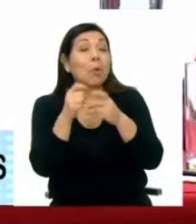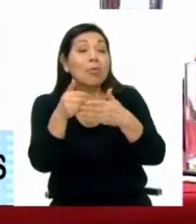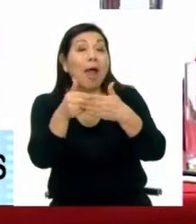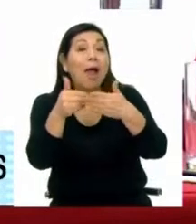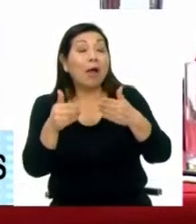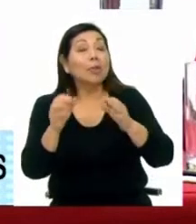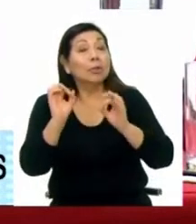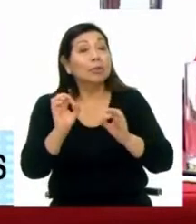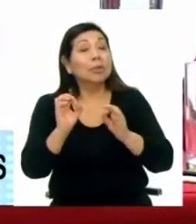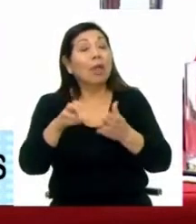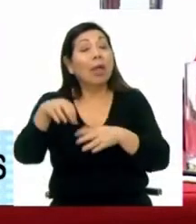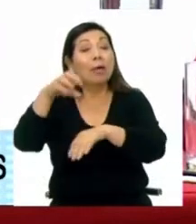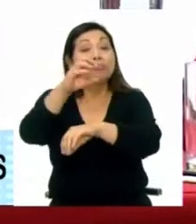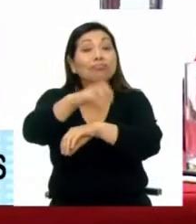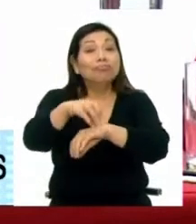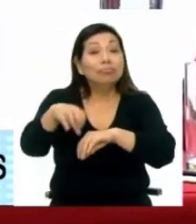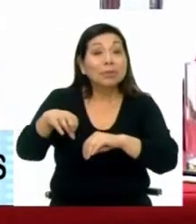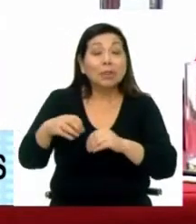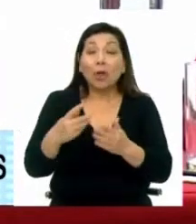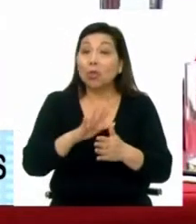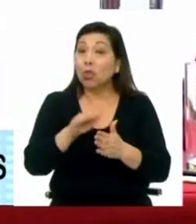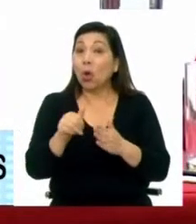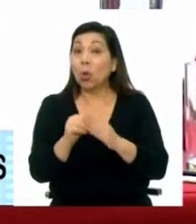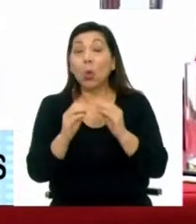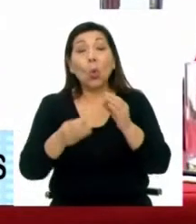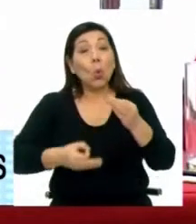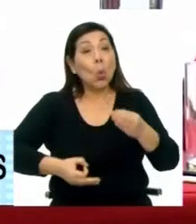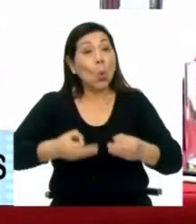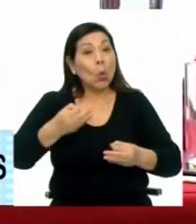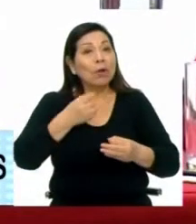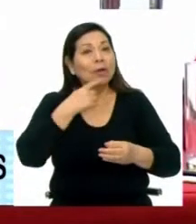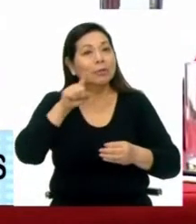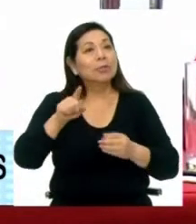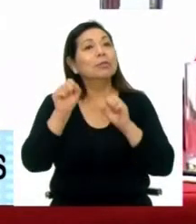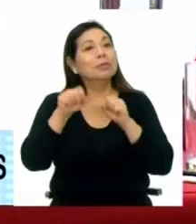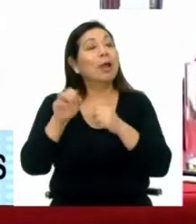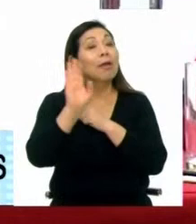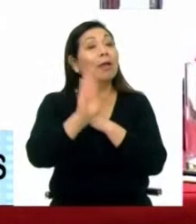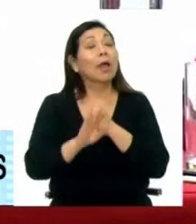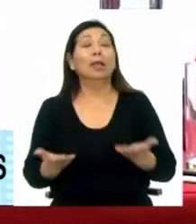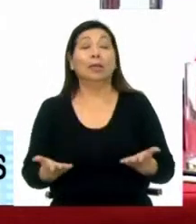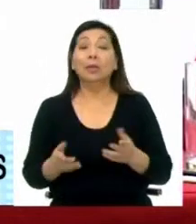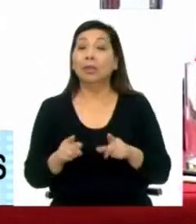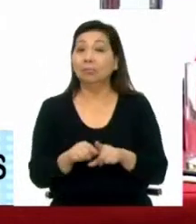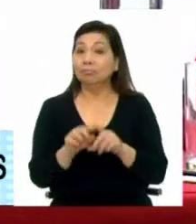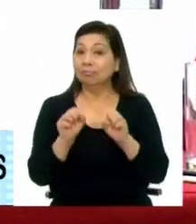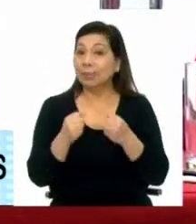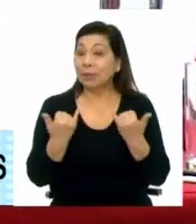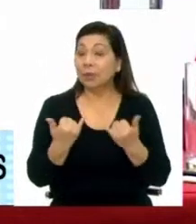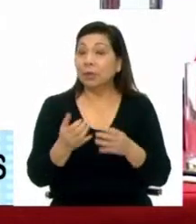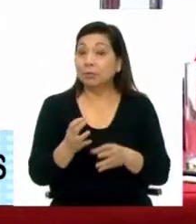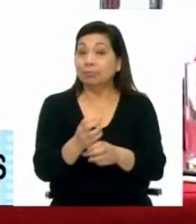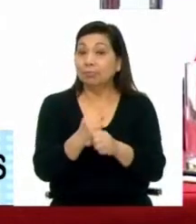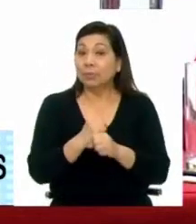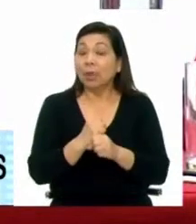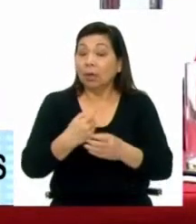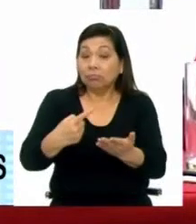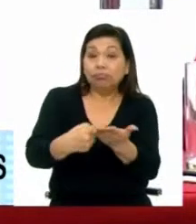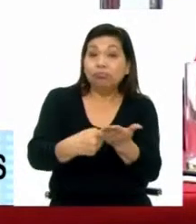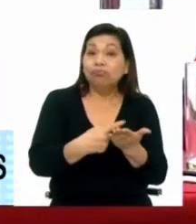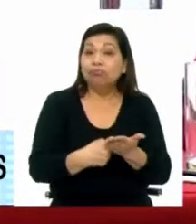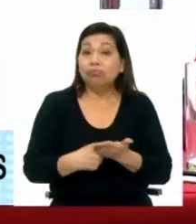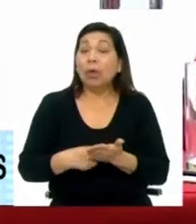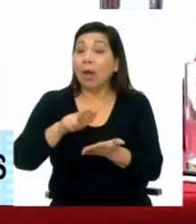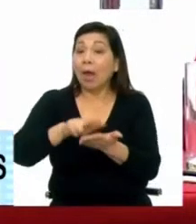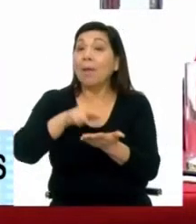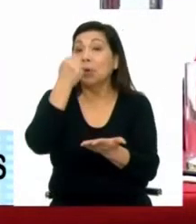previa, autorización de los pueblos y todos los marcos jurídicos que garantizan. También se está sometiendo a debate